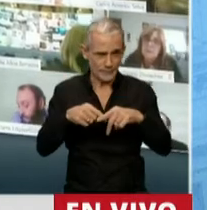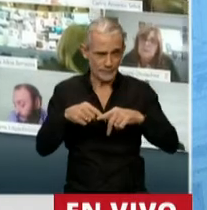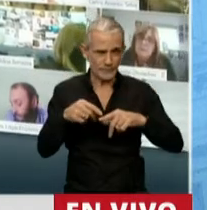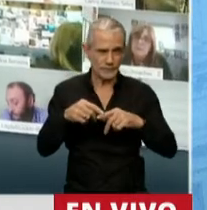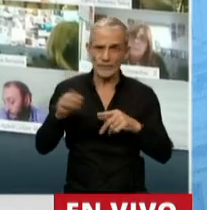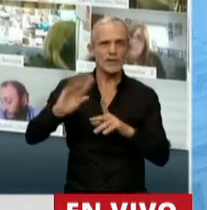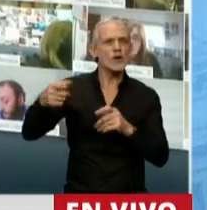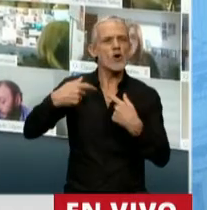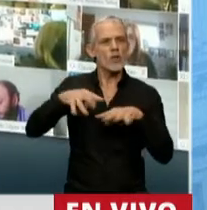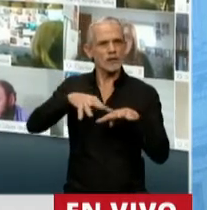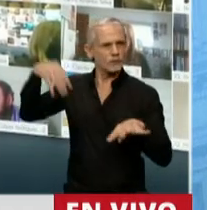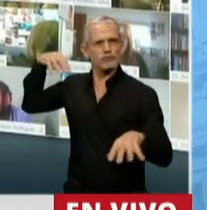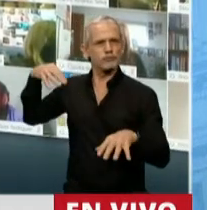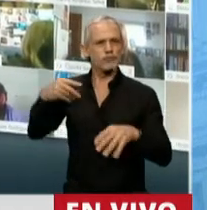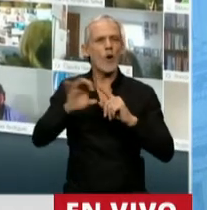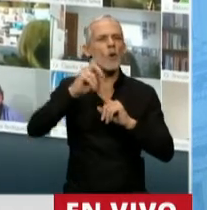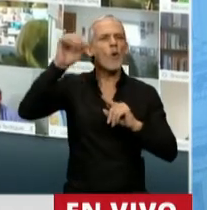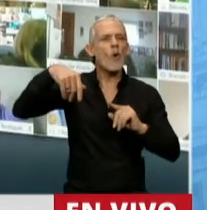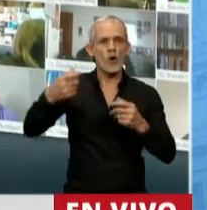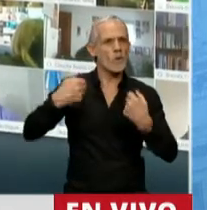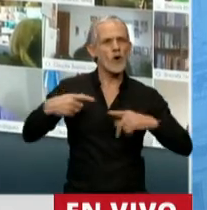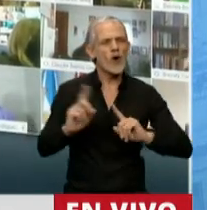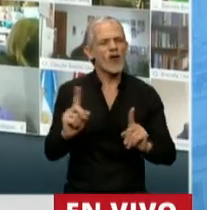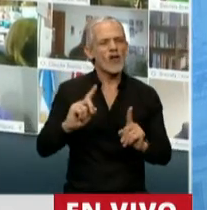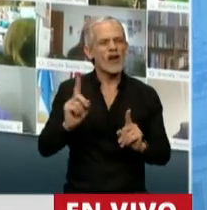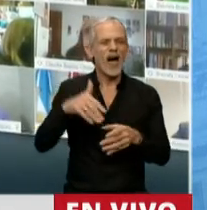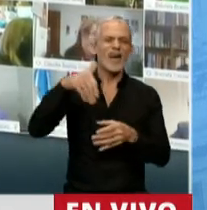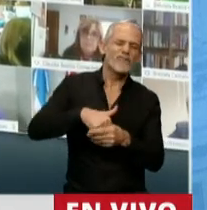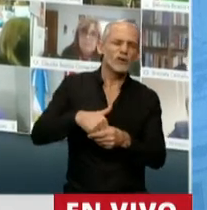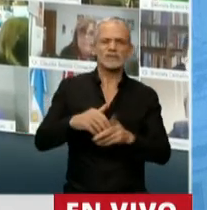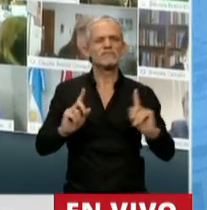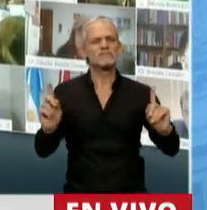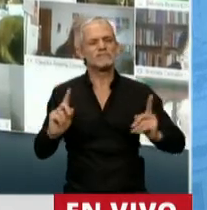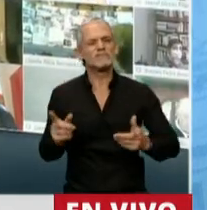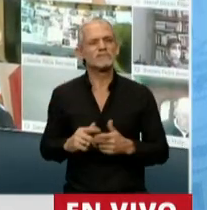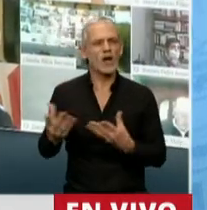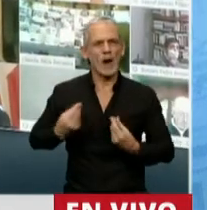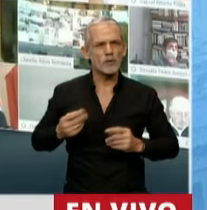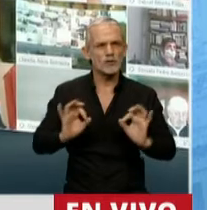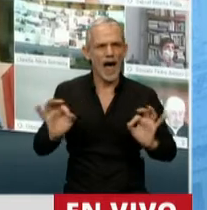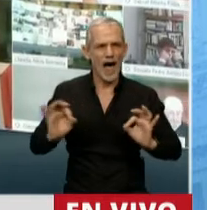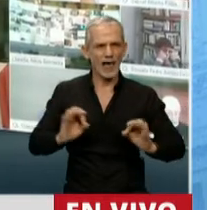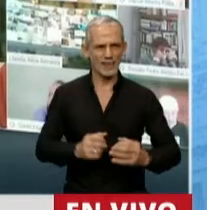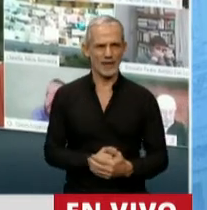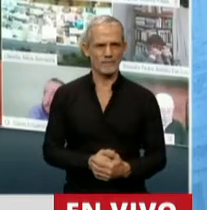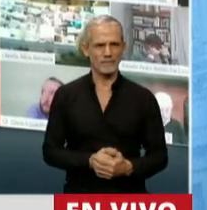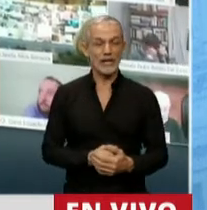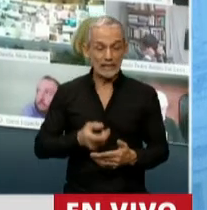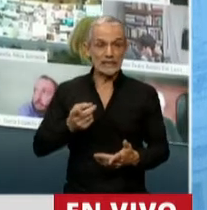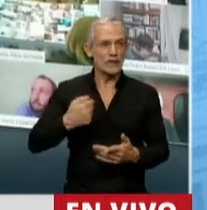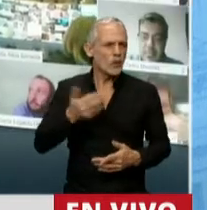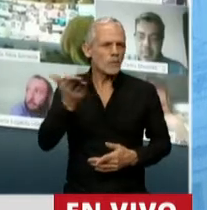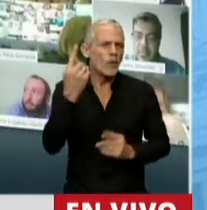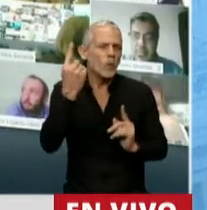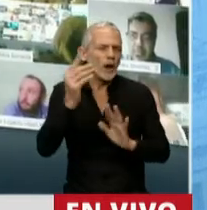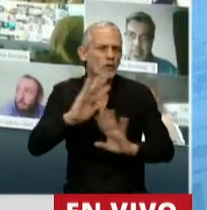nos daban quórum ni siquiera para un cuarto intermedio, ni nos votaban un cuarto intermedio. Pero yo solamente les pido una